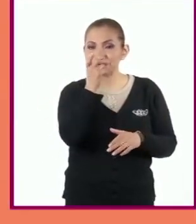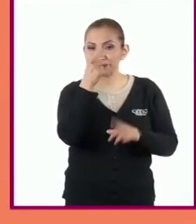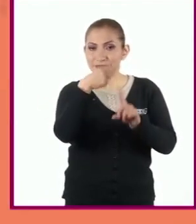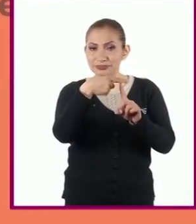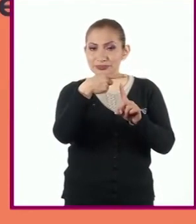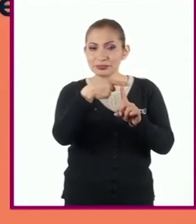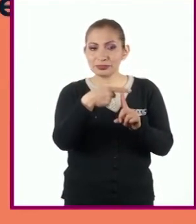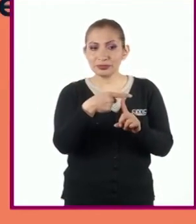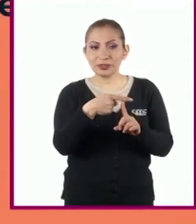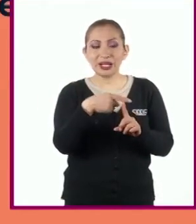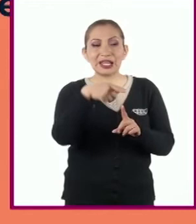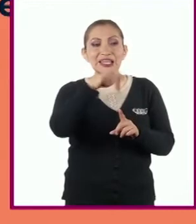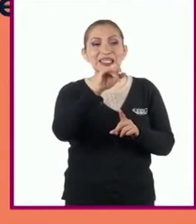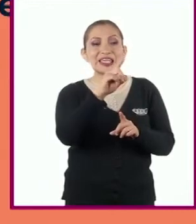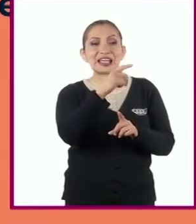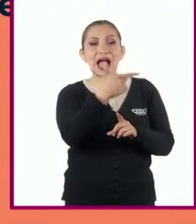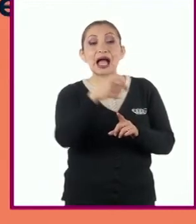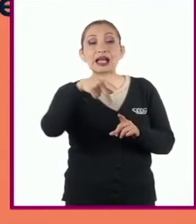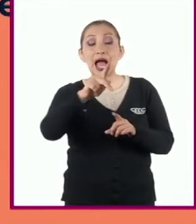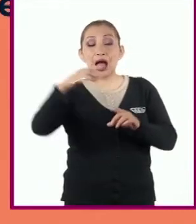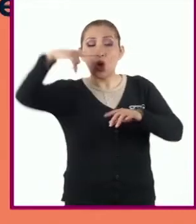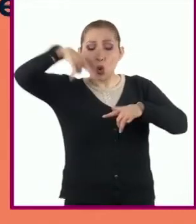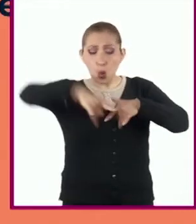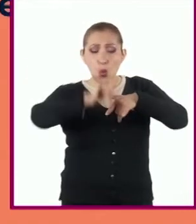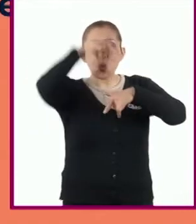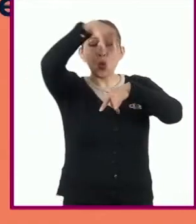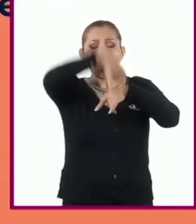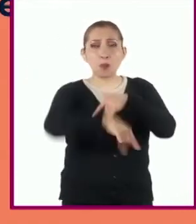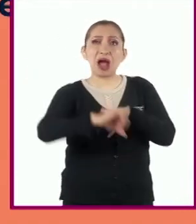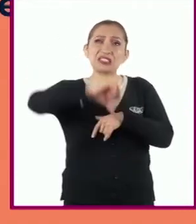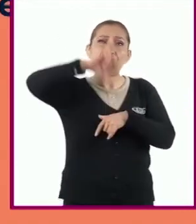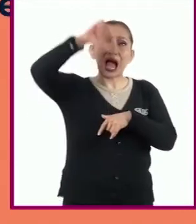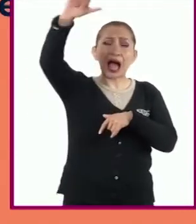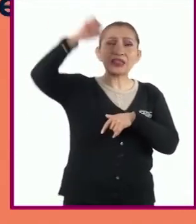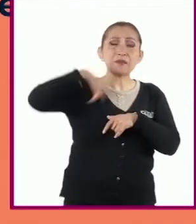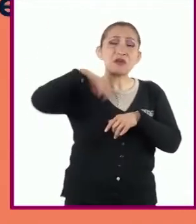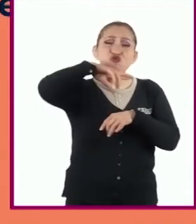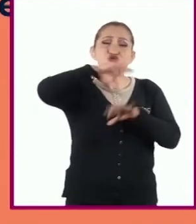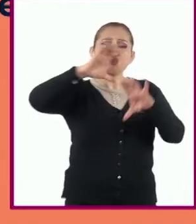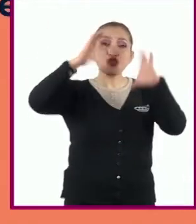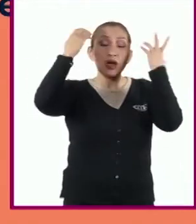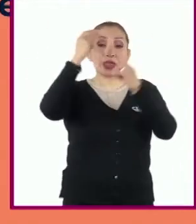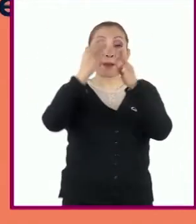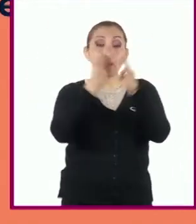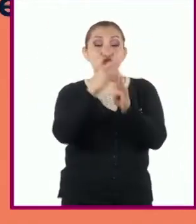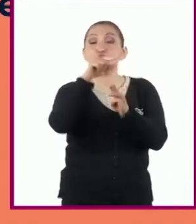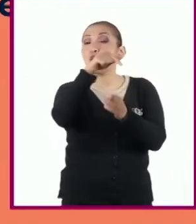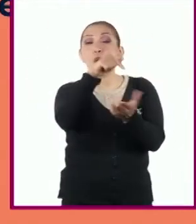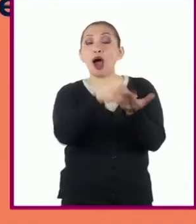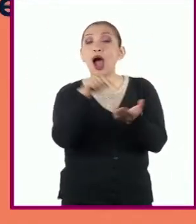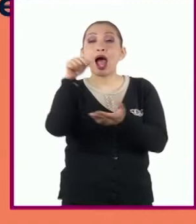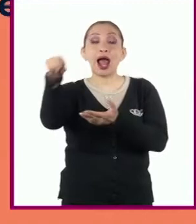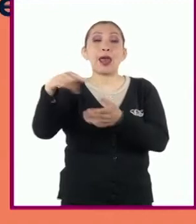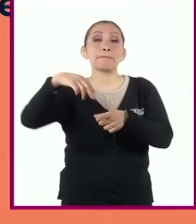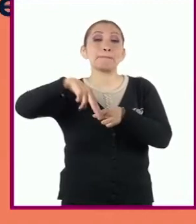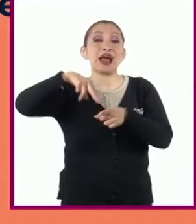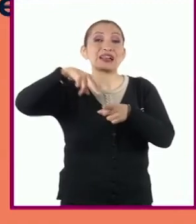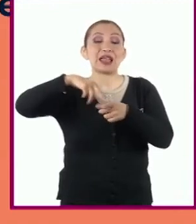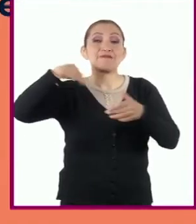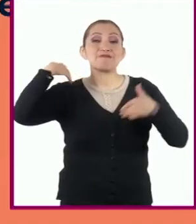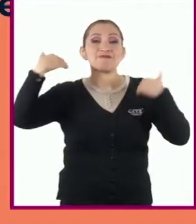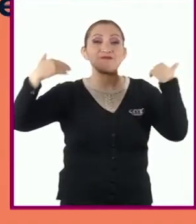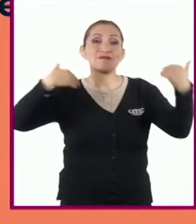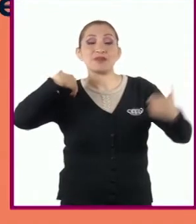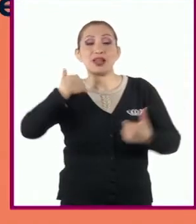reto. Kinda K es la montaña rusa más alta y más rápida del mundo. está situada en el parque de